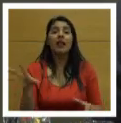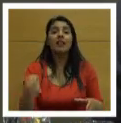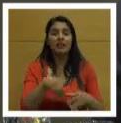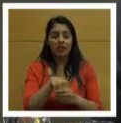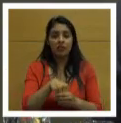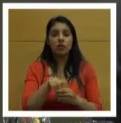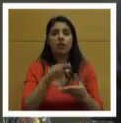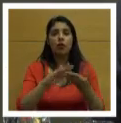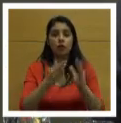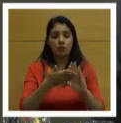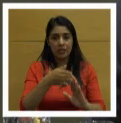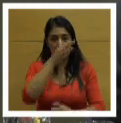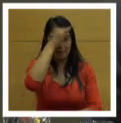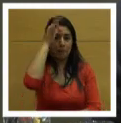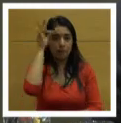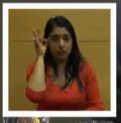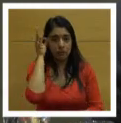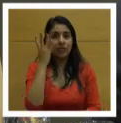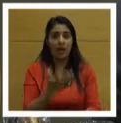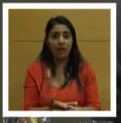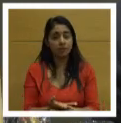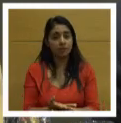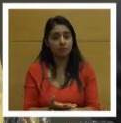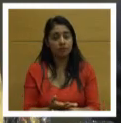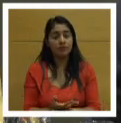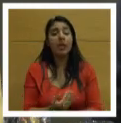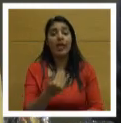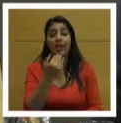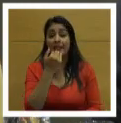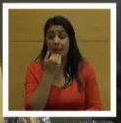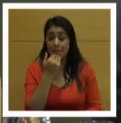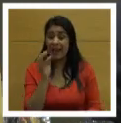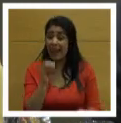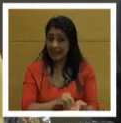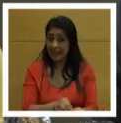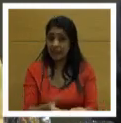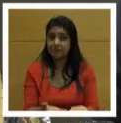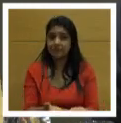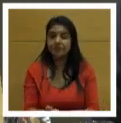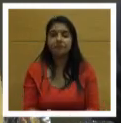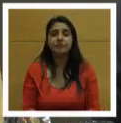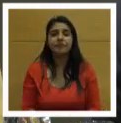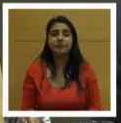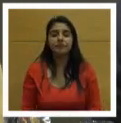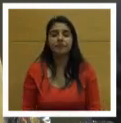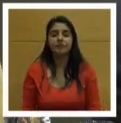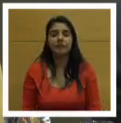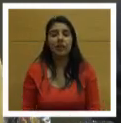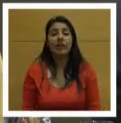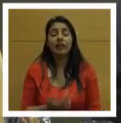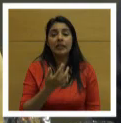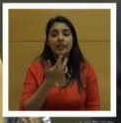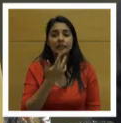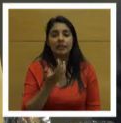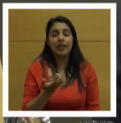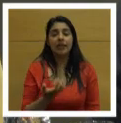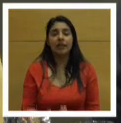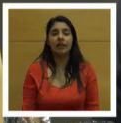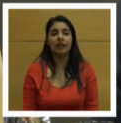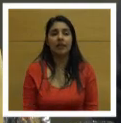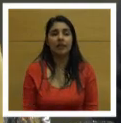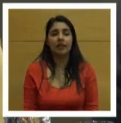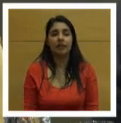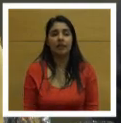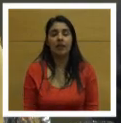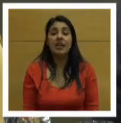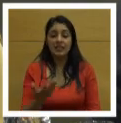al que pertenece, impacto negativo, etcétera. Y además agrega el fallo con posterioridad que se